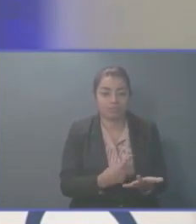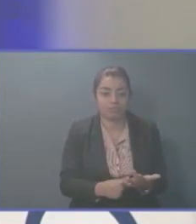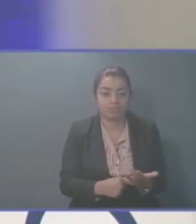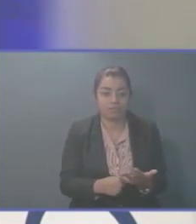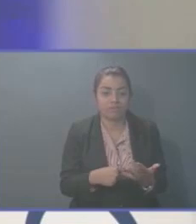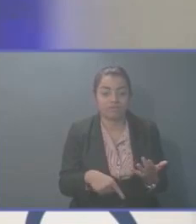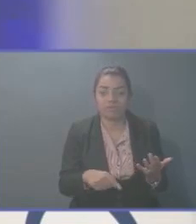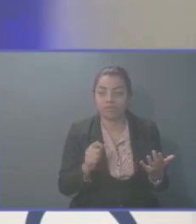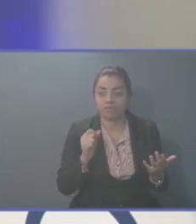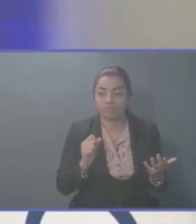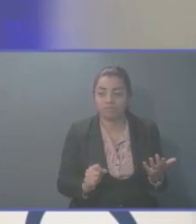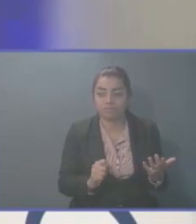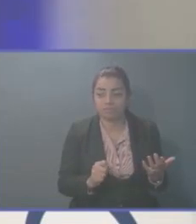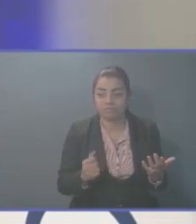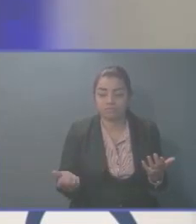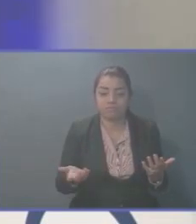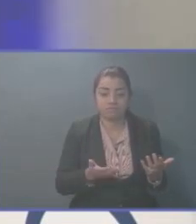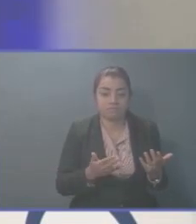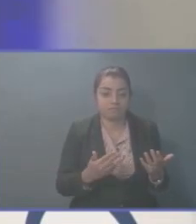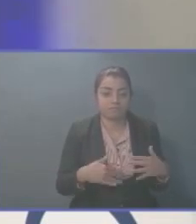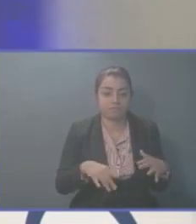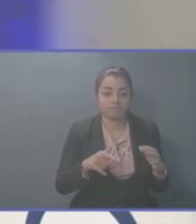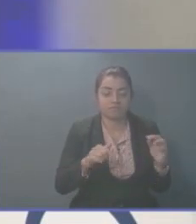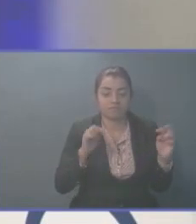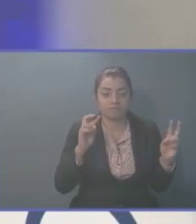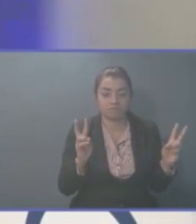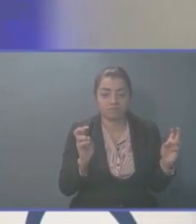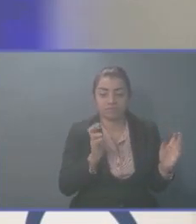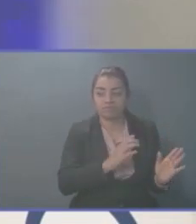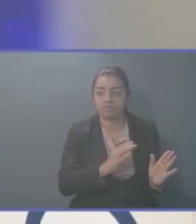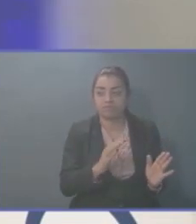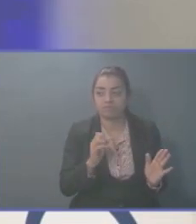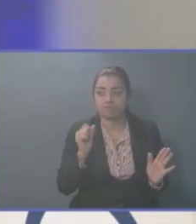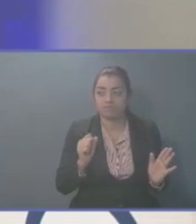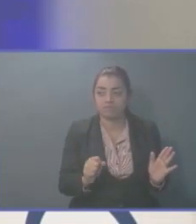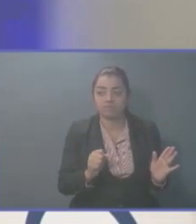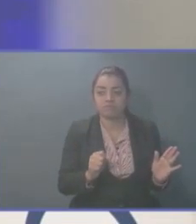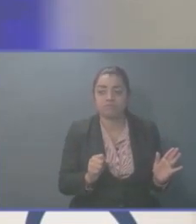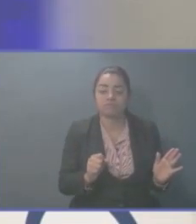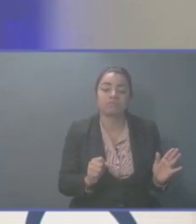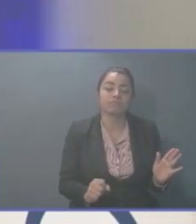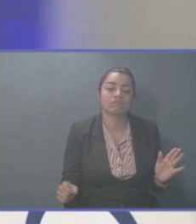más allá. El tema es el peligro de